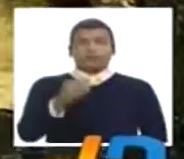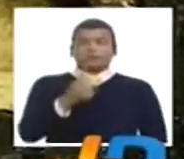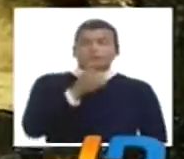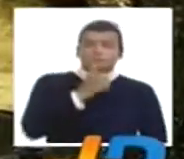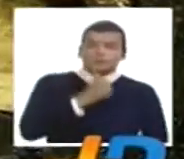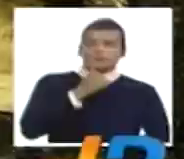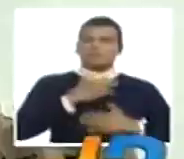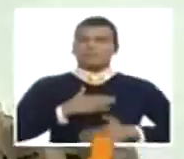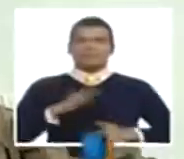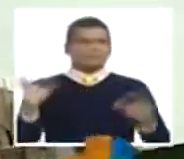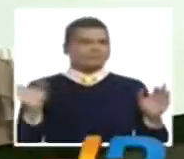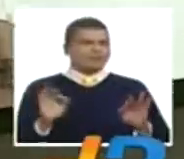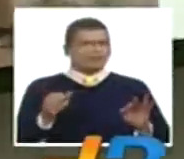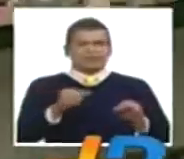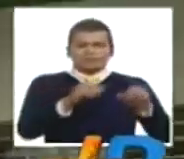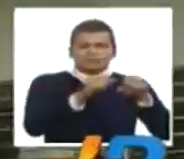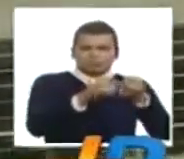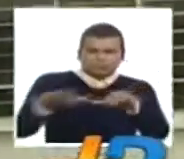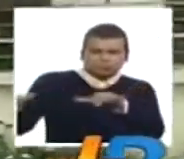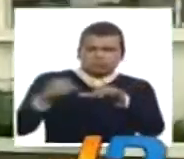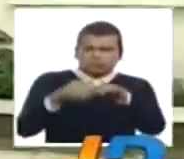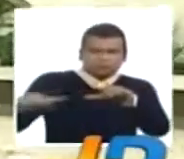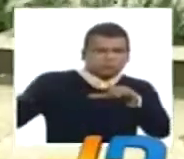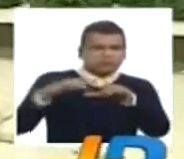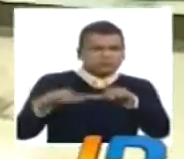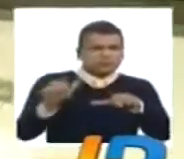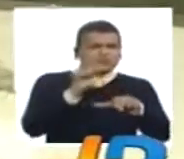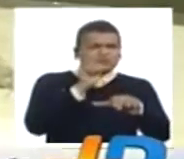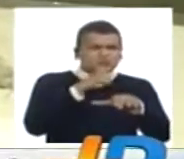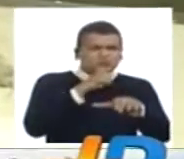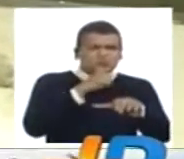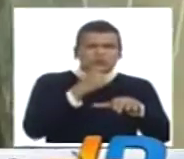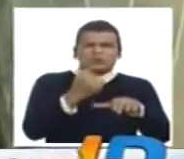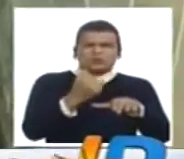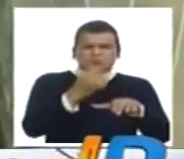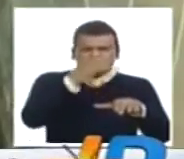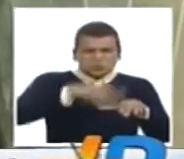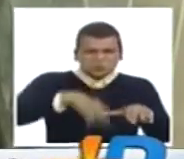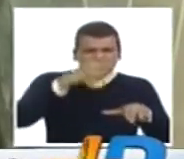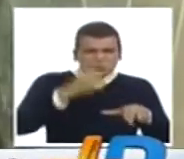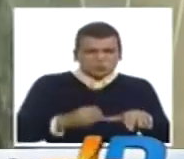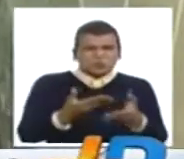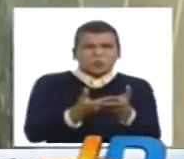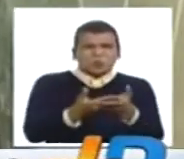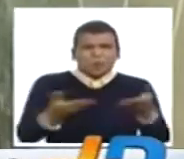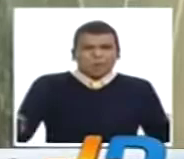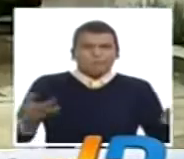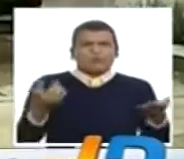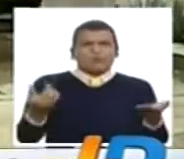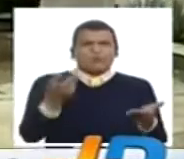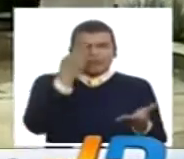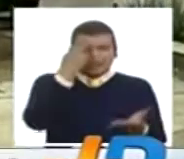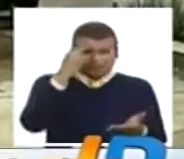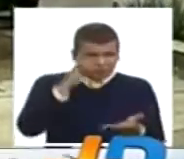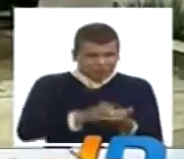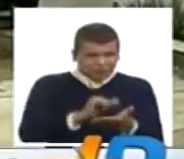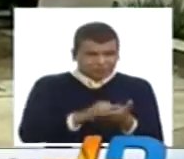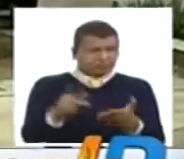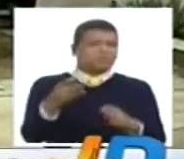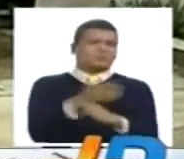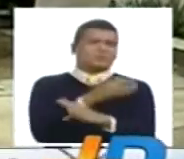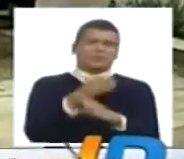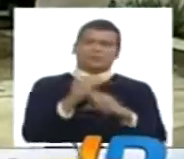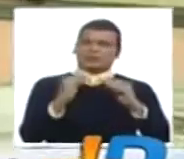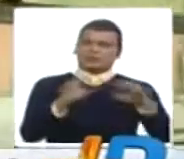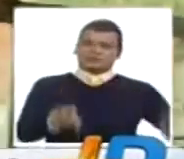de 32 predios del barrio Miraflores. La falta de planificación de Emcali y el desarrollo urbanístico sin control en la zona le crearon un problema que la obligó a